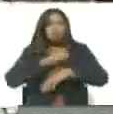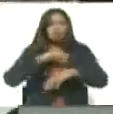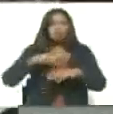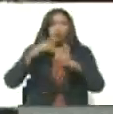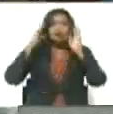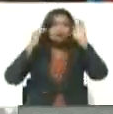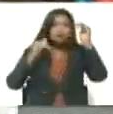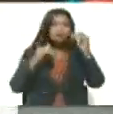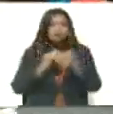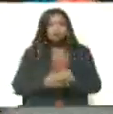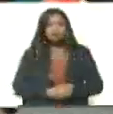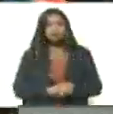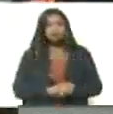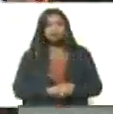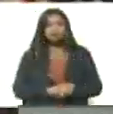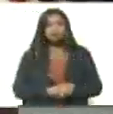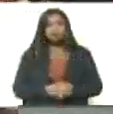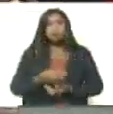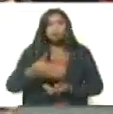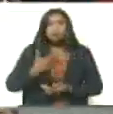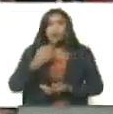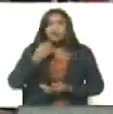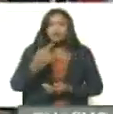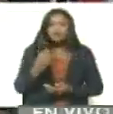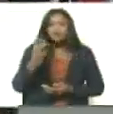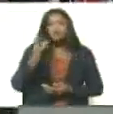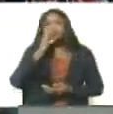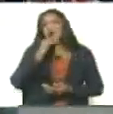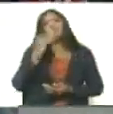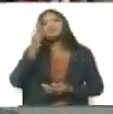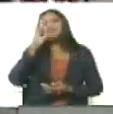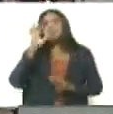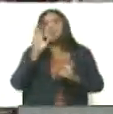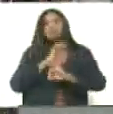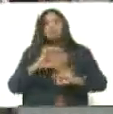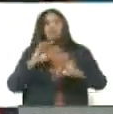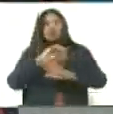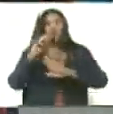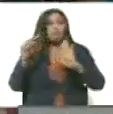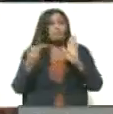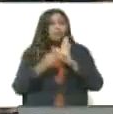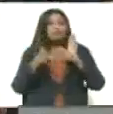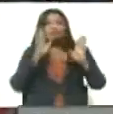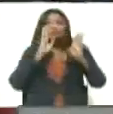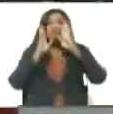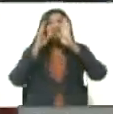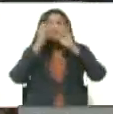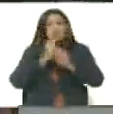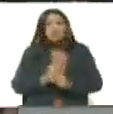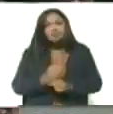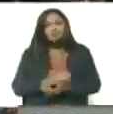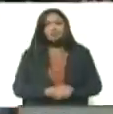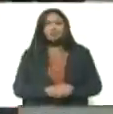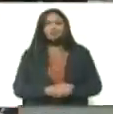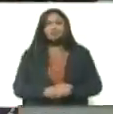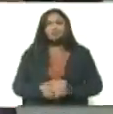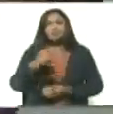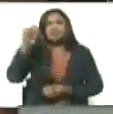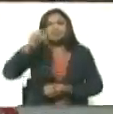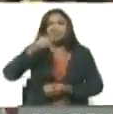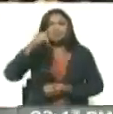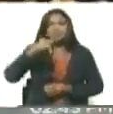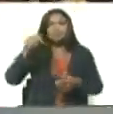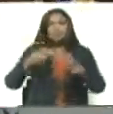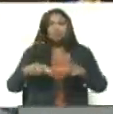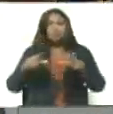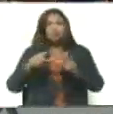atravesado, puedo decir sin duda alguna, con absoluta confianza, que acá, en